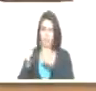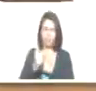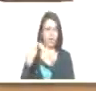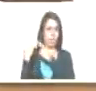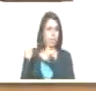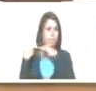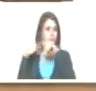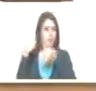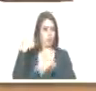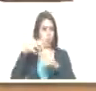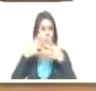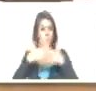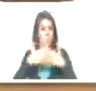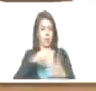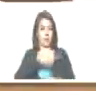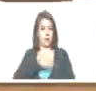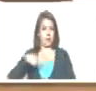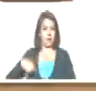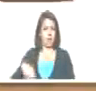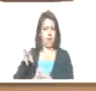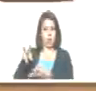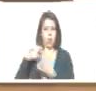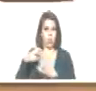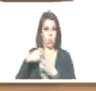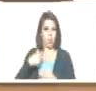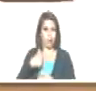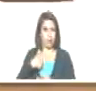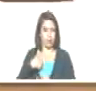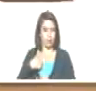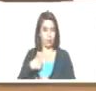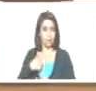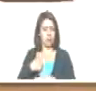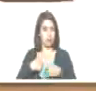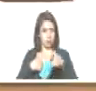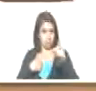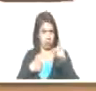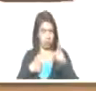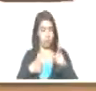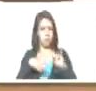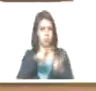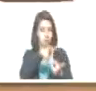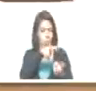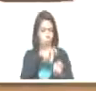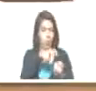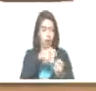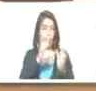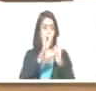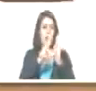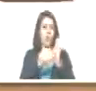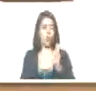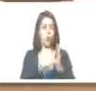empresa china para cobrarme. Yo le dije, anda a cobrarle al ladrón de Antonio Ledesma, ladrón.